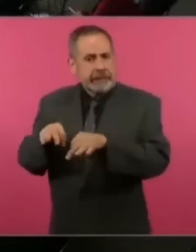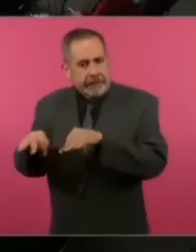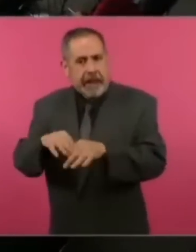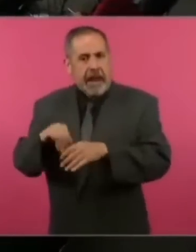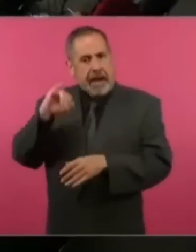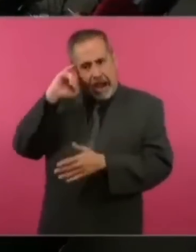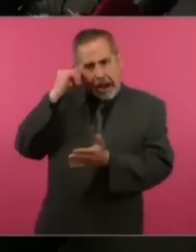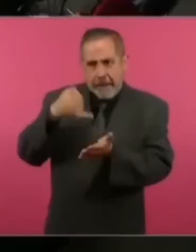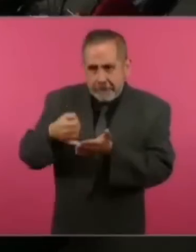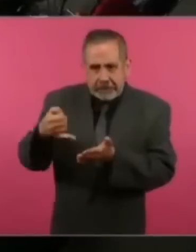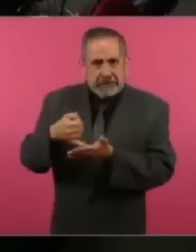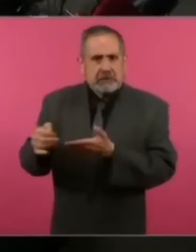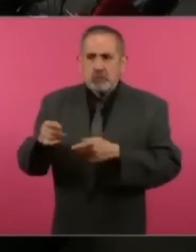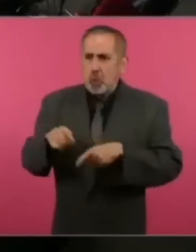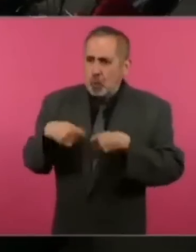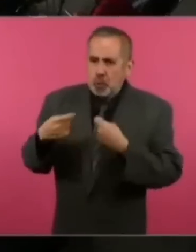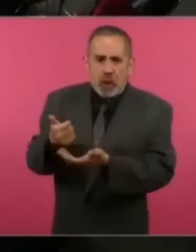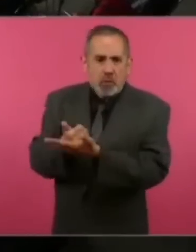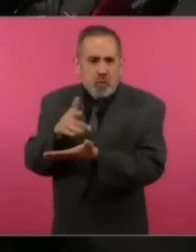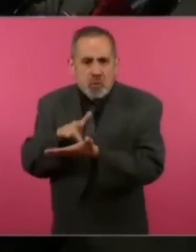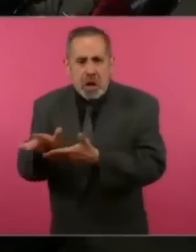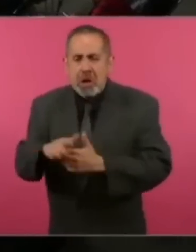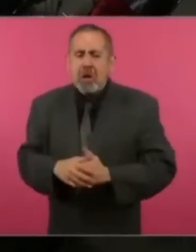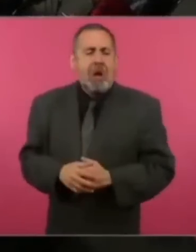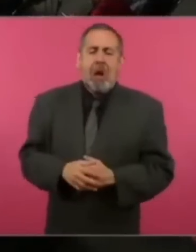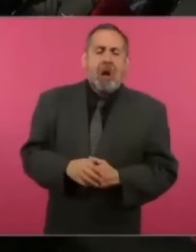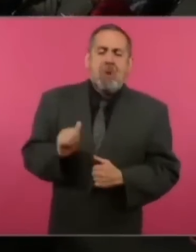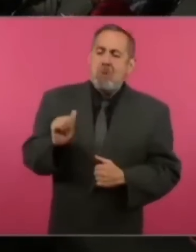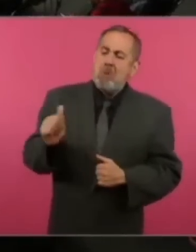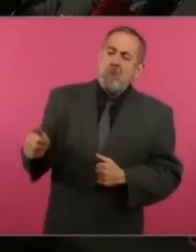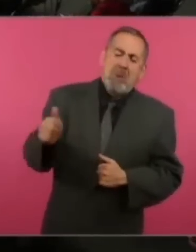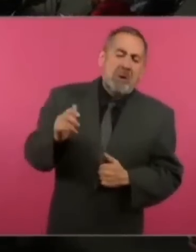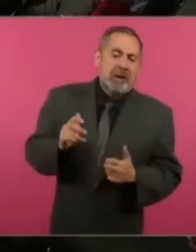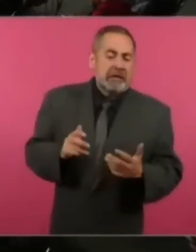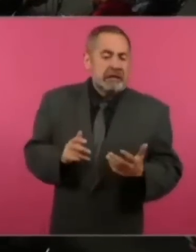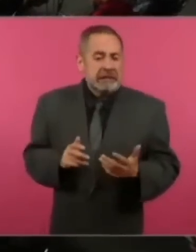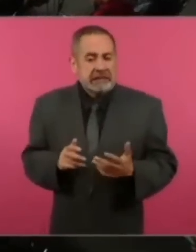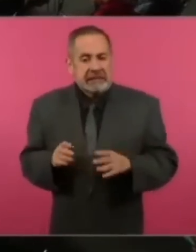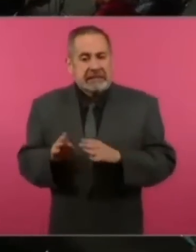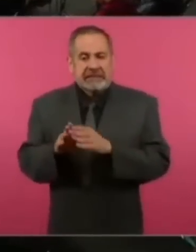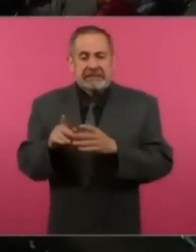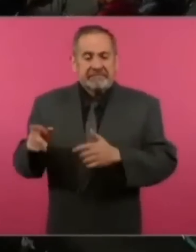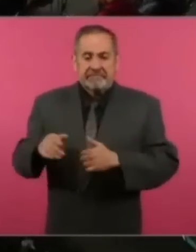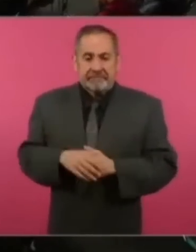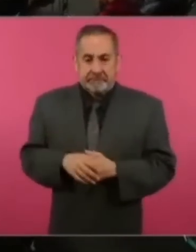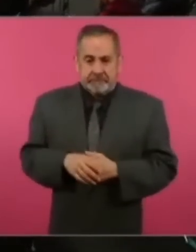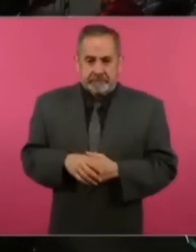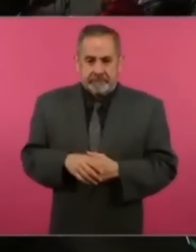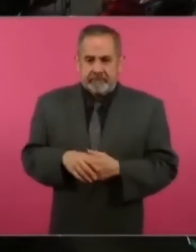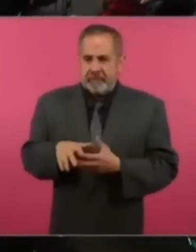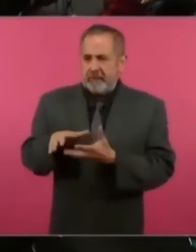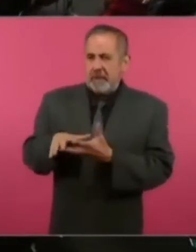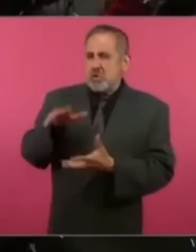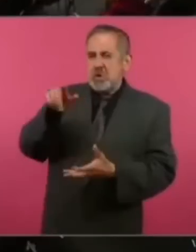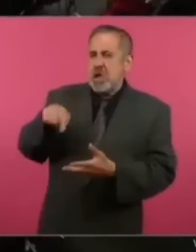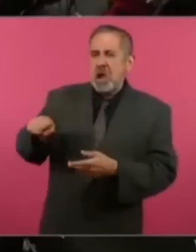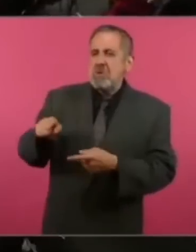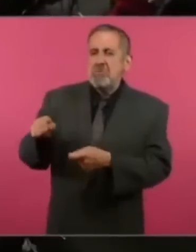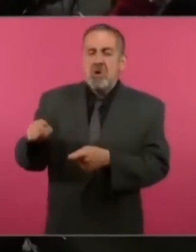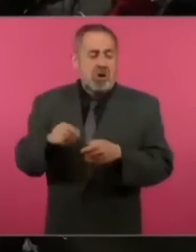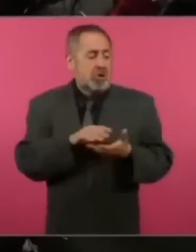campesinos, no a las clases medias bajas, no a la mayoría de los pueblos.